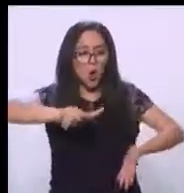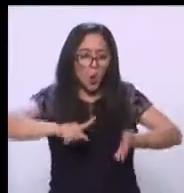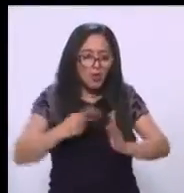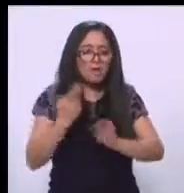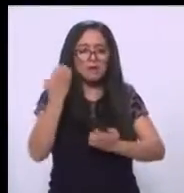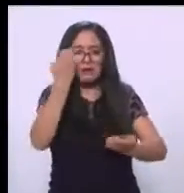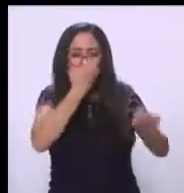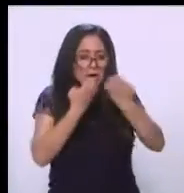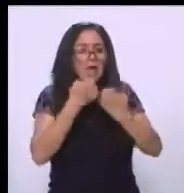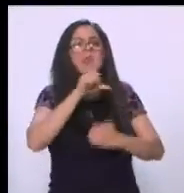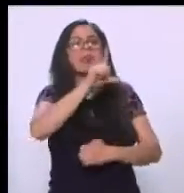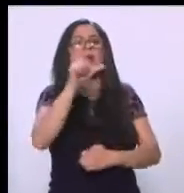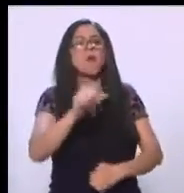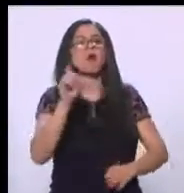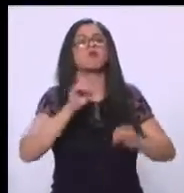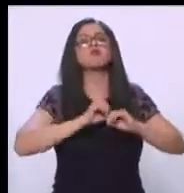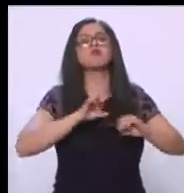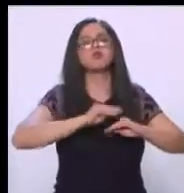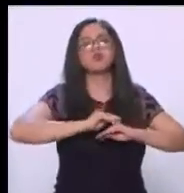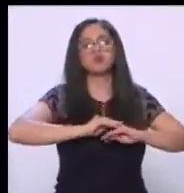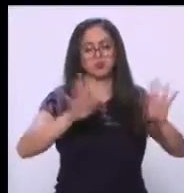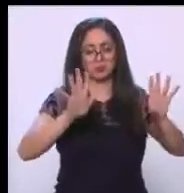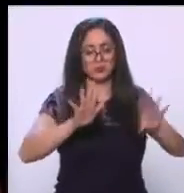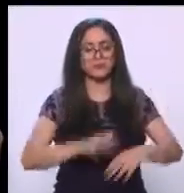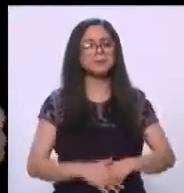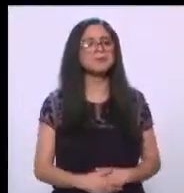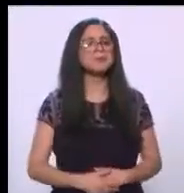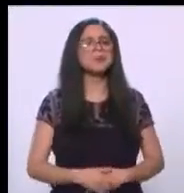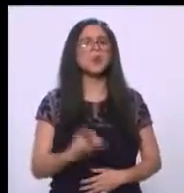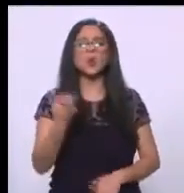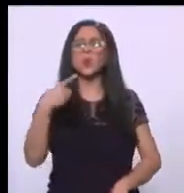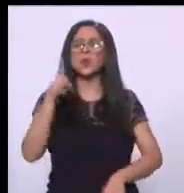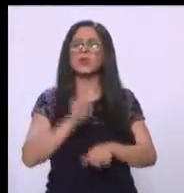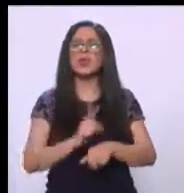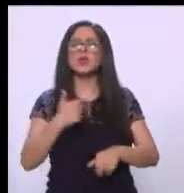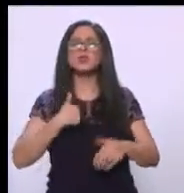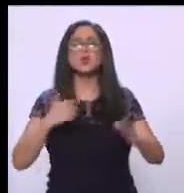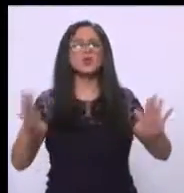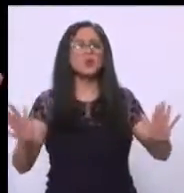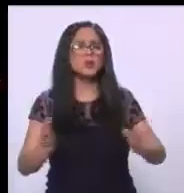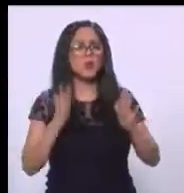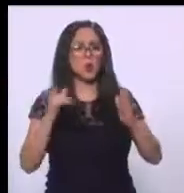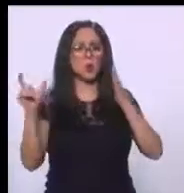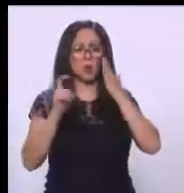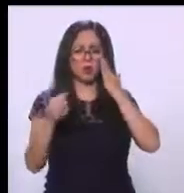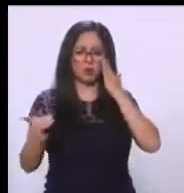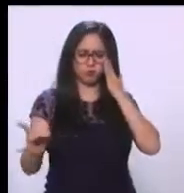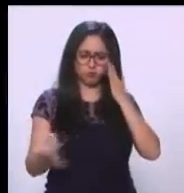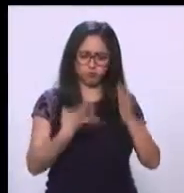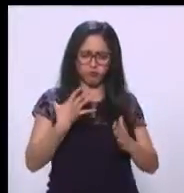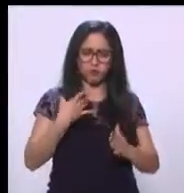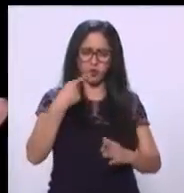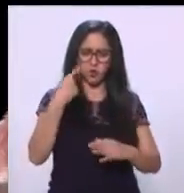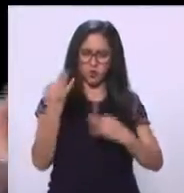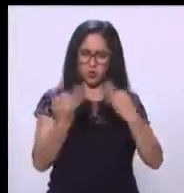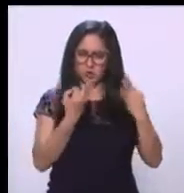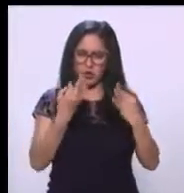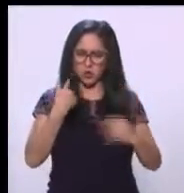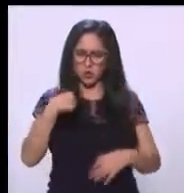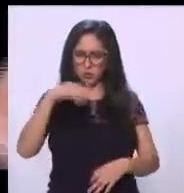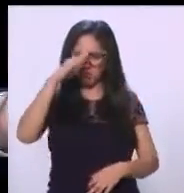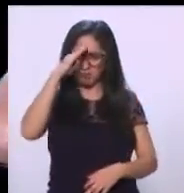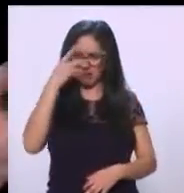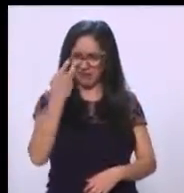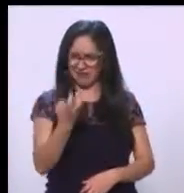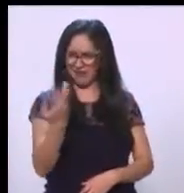ya publicamos. A mí, por ejemplo, me ha sorprendido, una vez nos llegó una noticia, yo dije, esto es falso seguramente. Y cuando